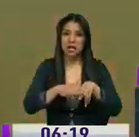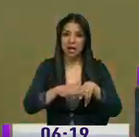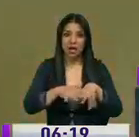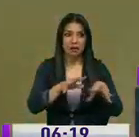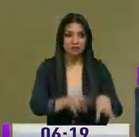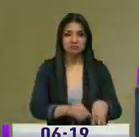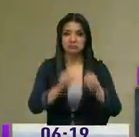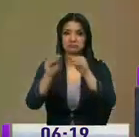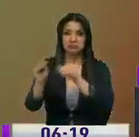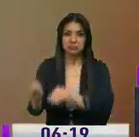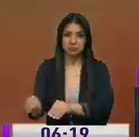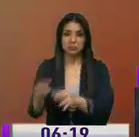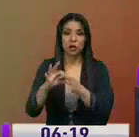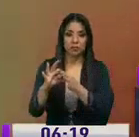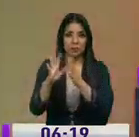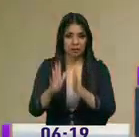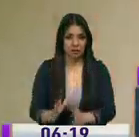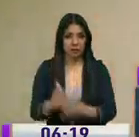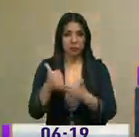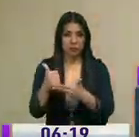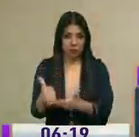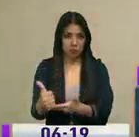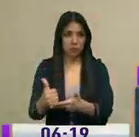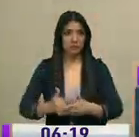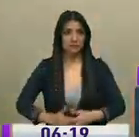sacados con la ayuda de sus compañeros.